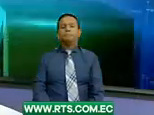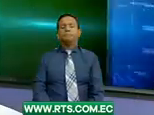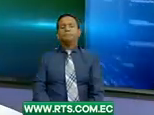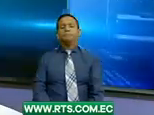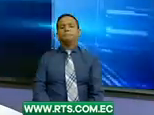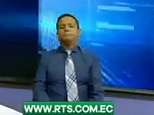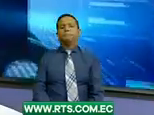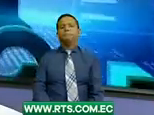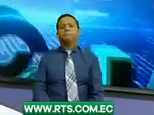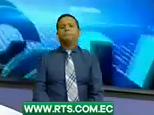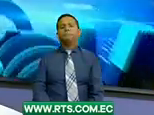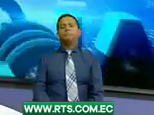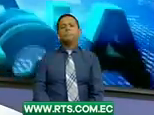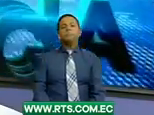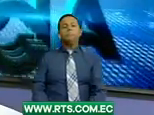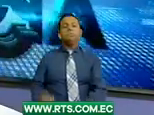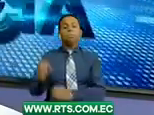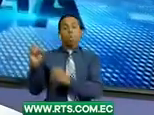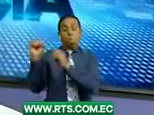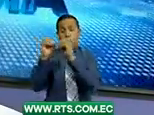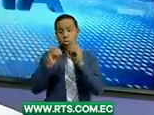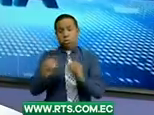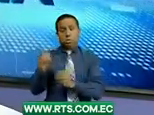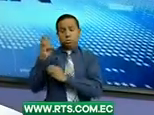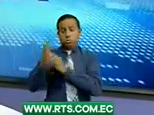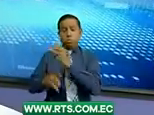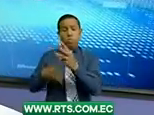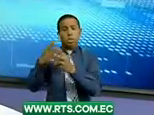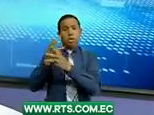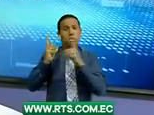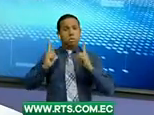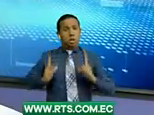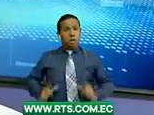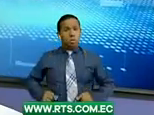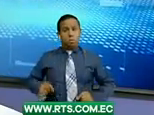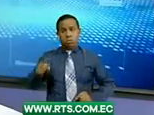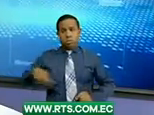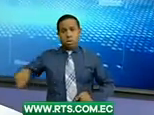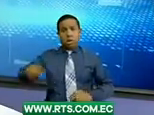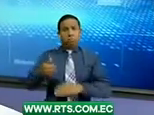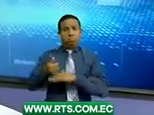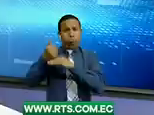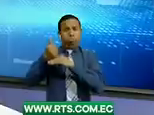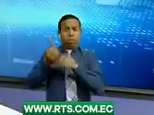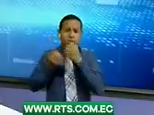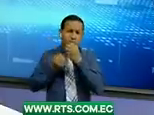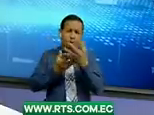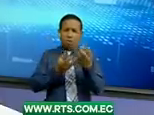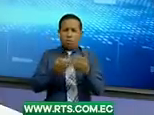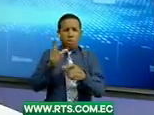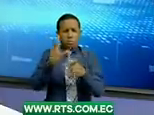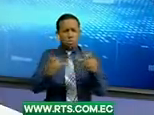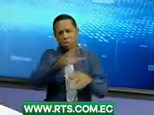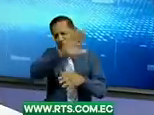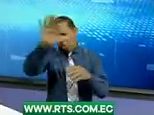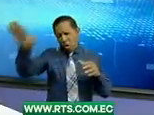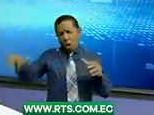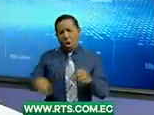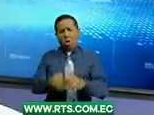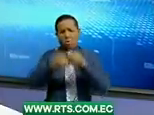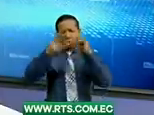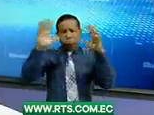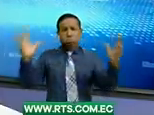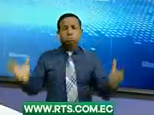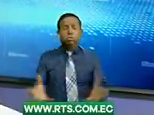La Organización Mundial de la Salud instó al mundo entero a actuar en la lucha contra el coronavirus, que en China